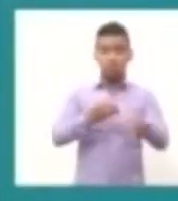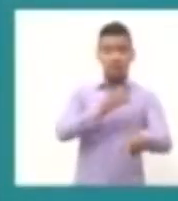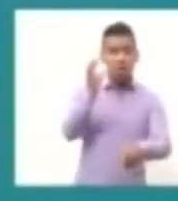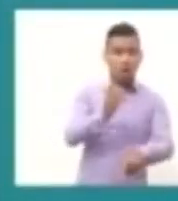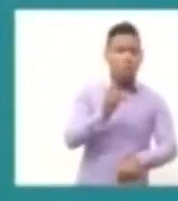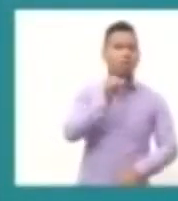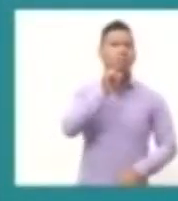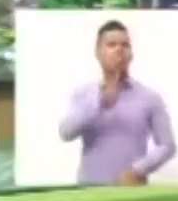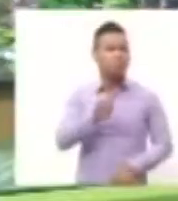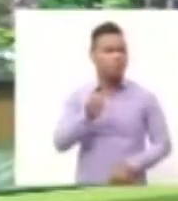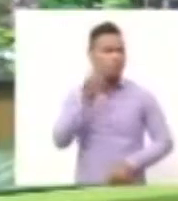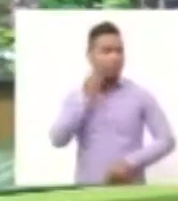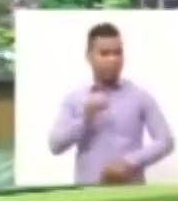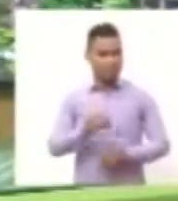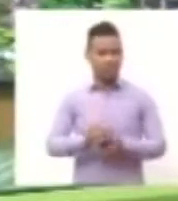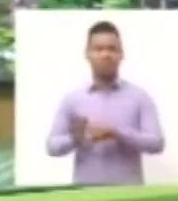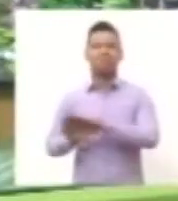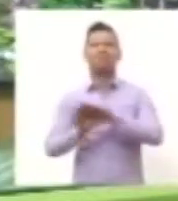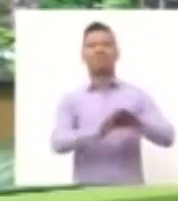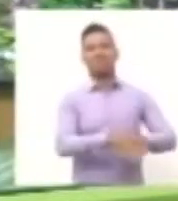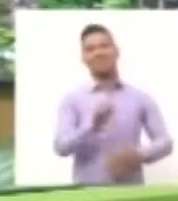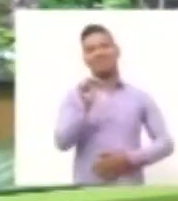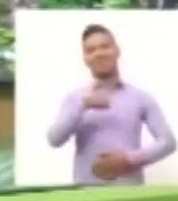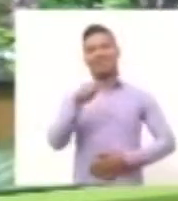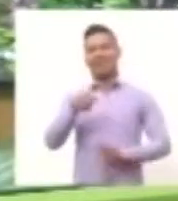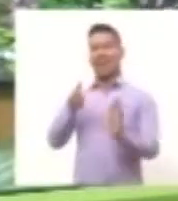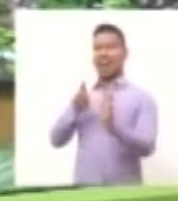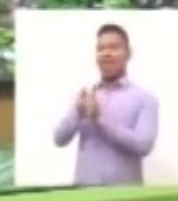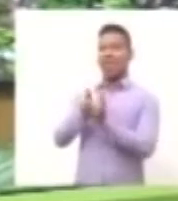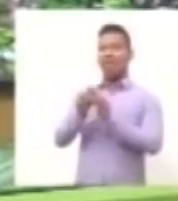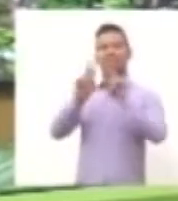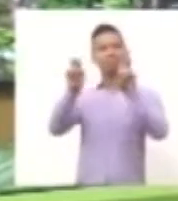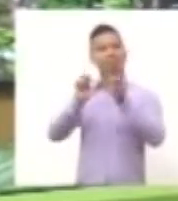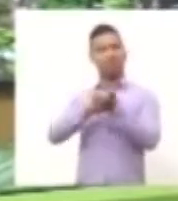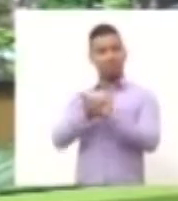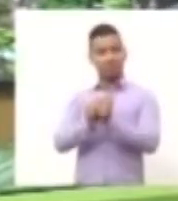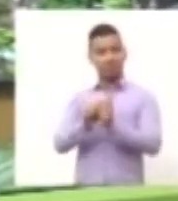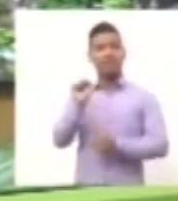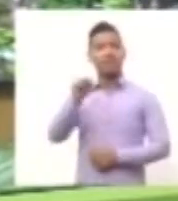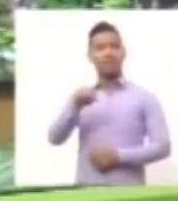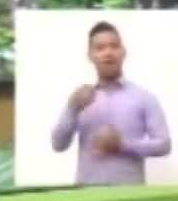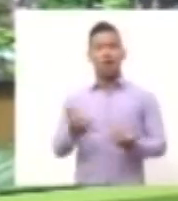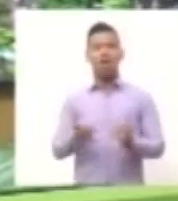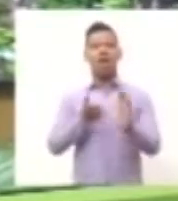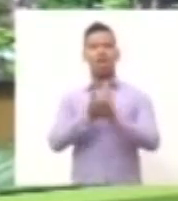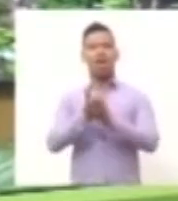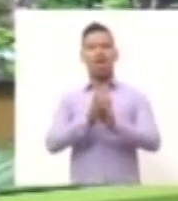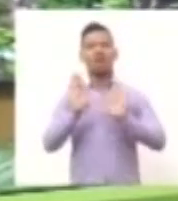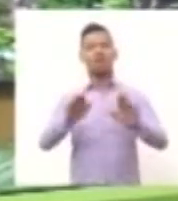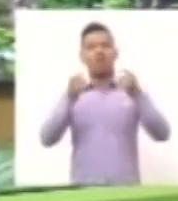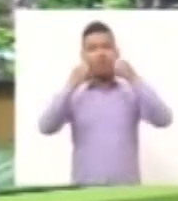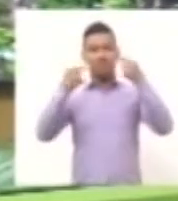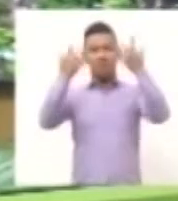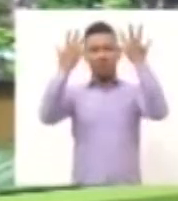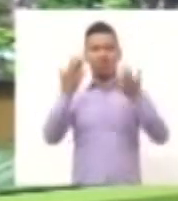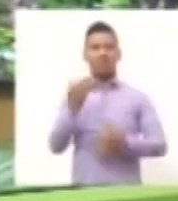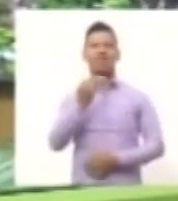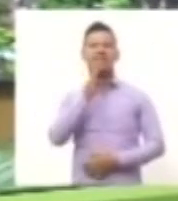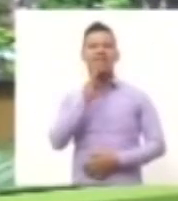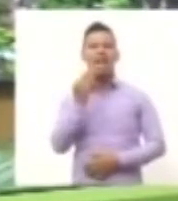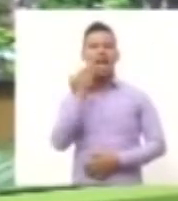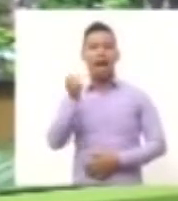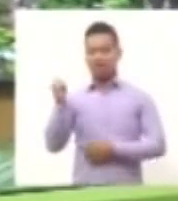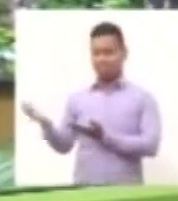reconocimientos. Bien, Lili, ahí estábamos viendo la información deportiva. Así es, ya vienen las noticias del entretenimiento con Lucía del Mar.